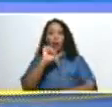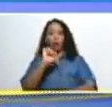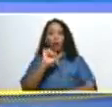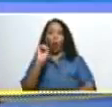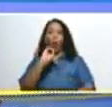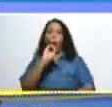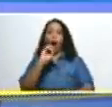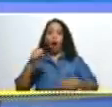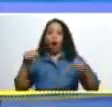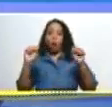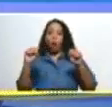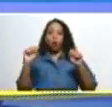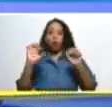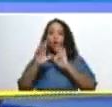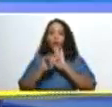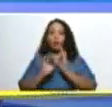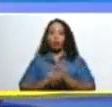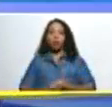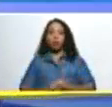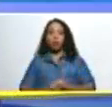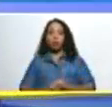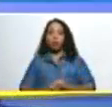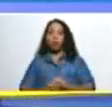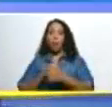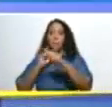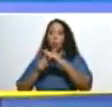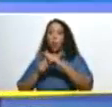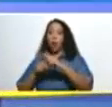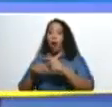moto y ¡pum! Te la consiguieron,